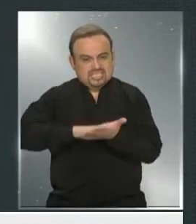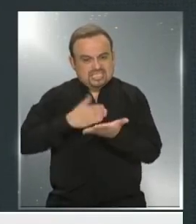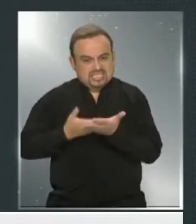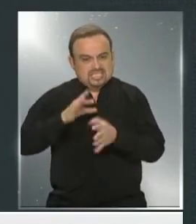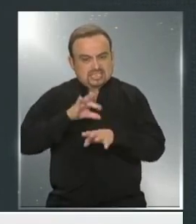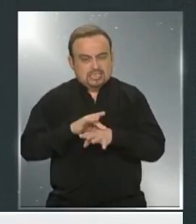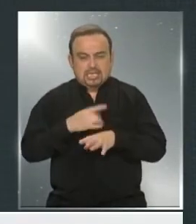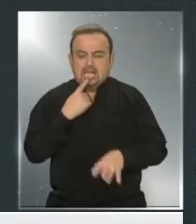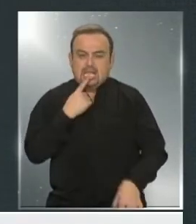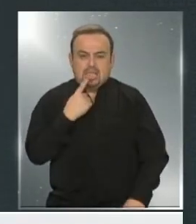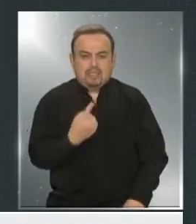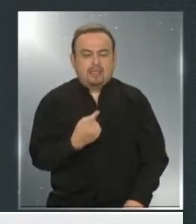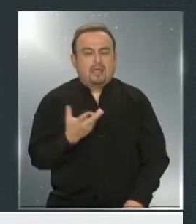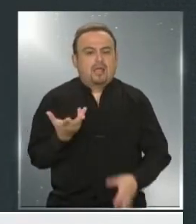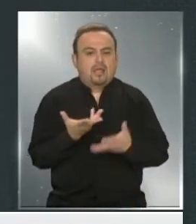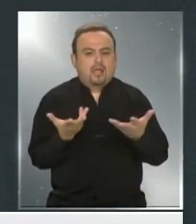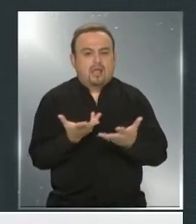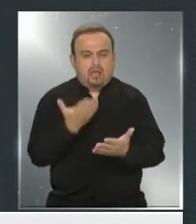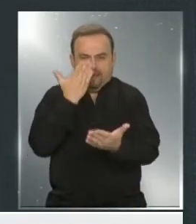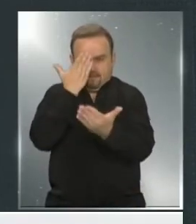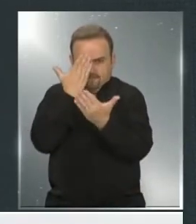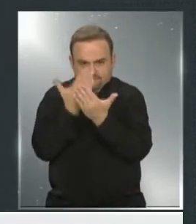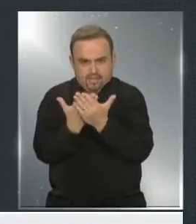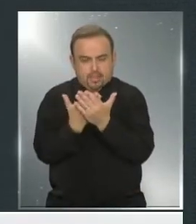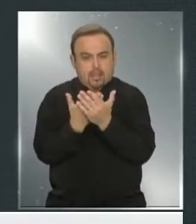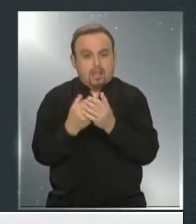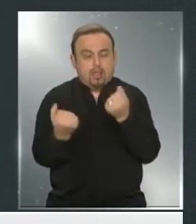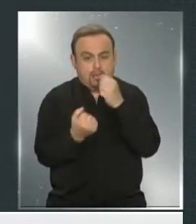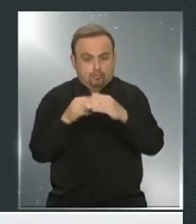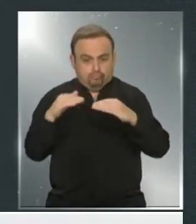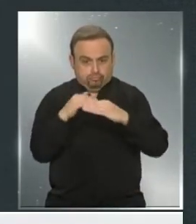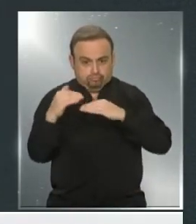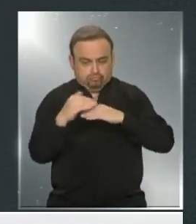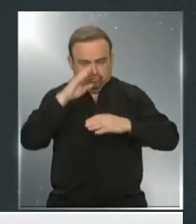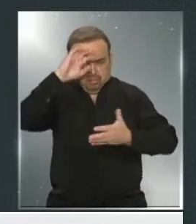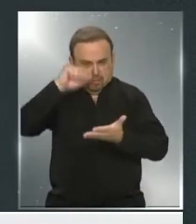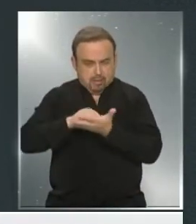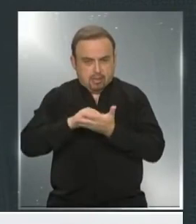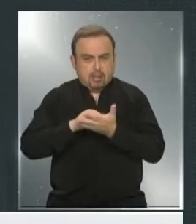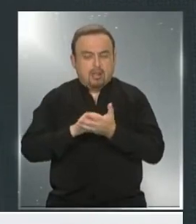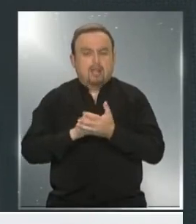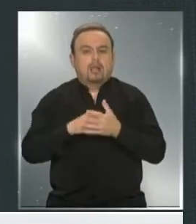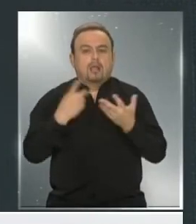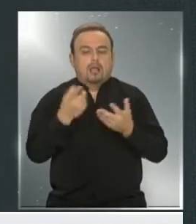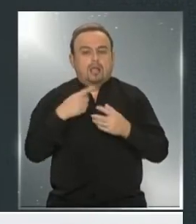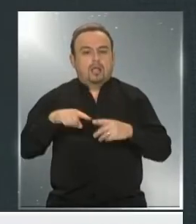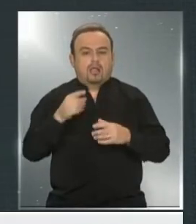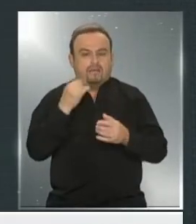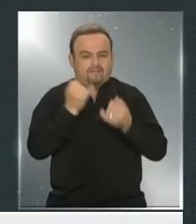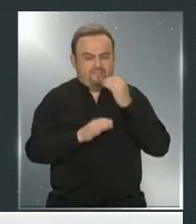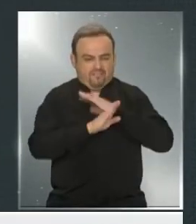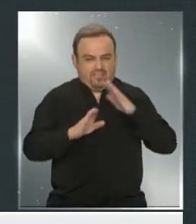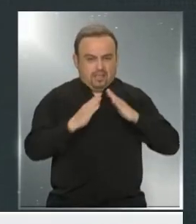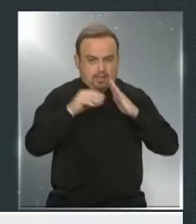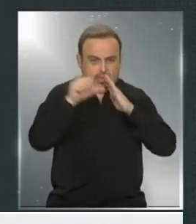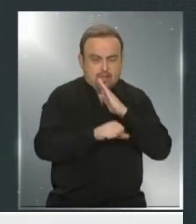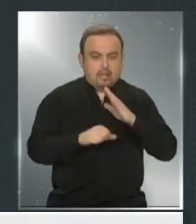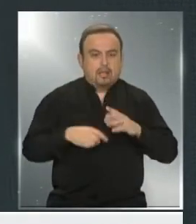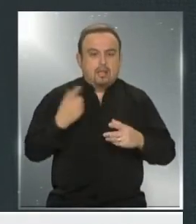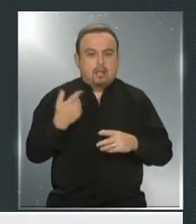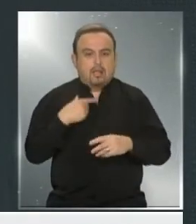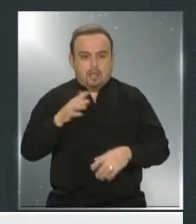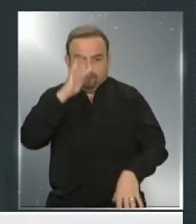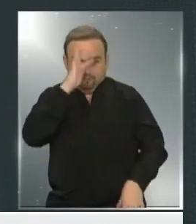que se pusieron frente a los vehículos de las personas que estaban protestando por el fin de la cuarentena y estos seis